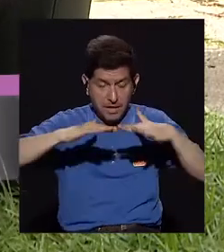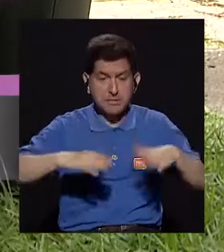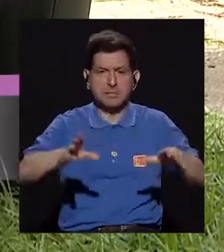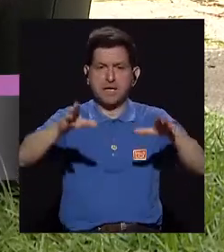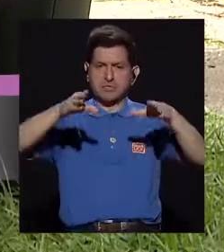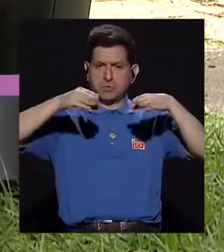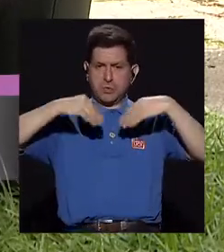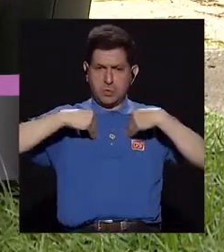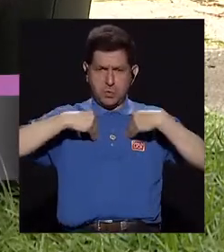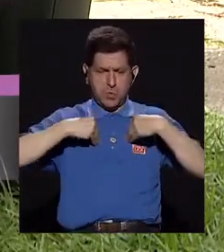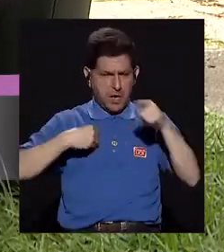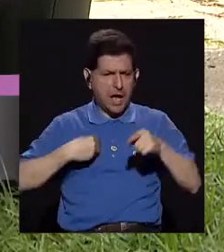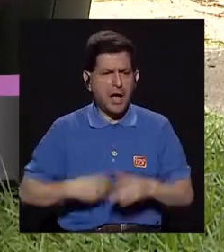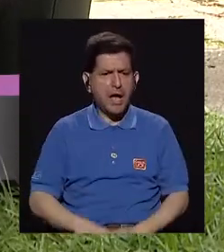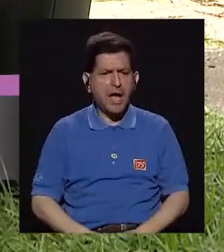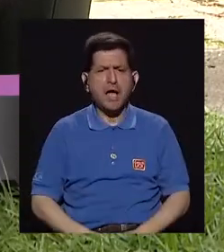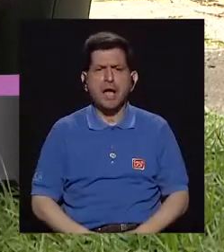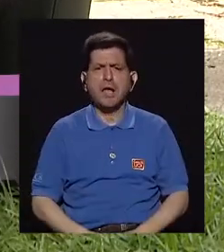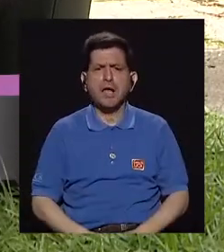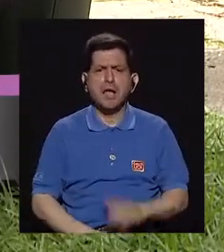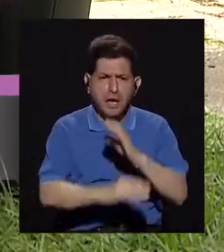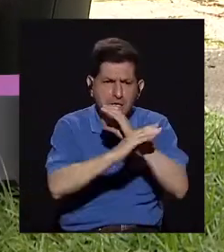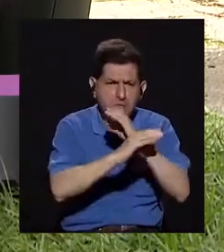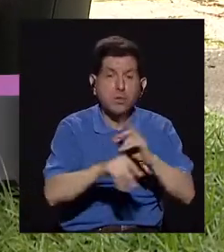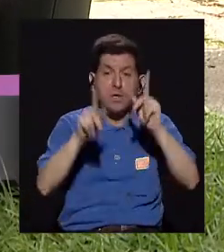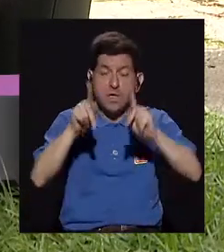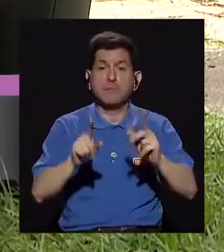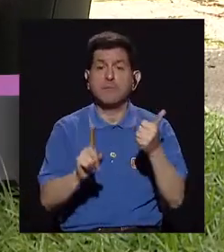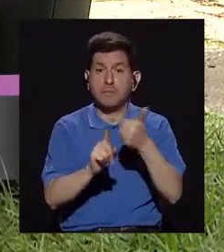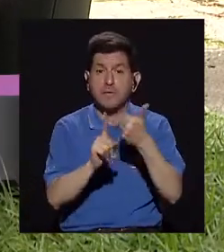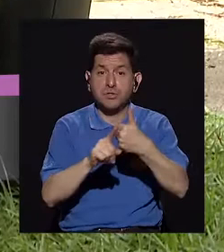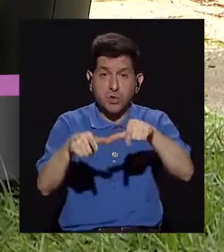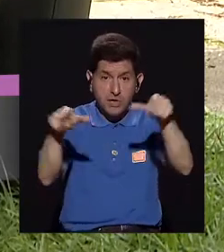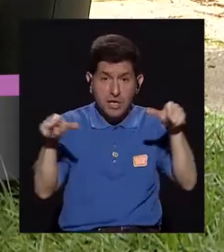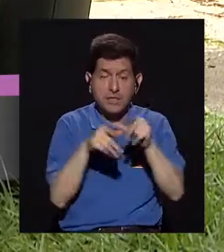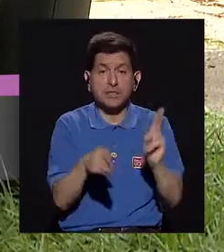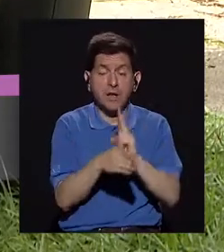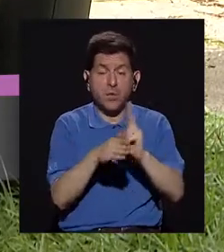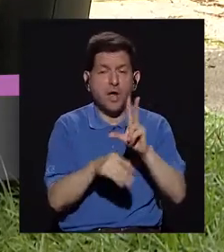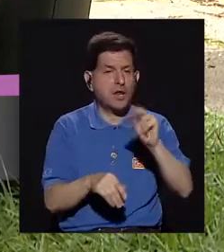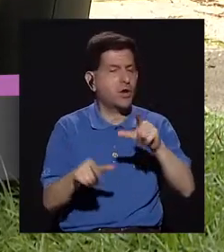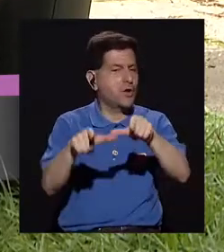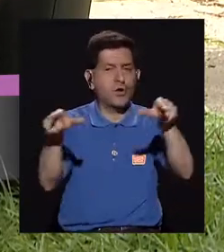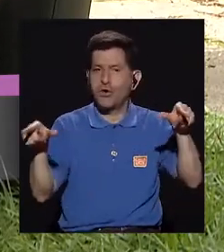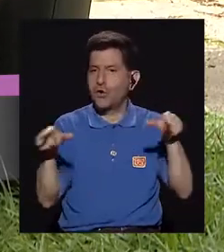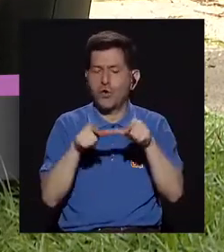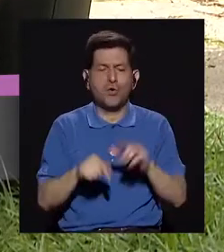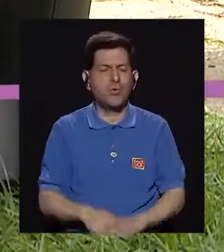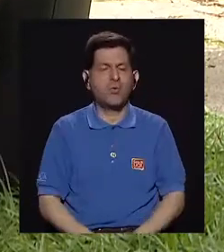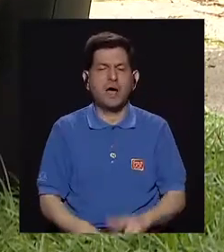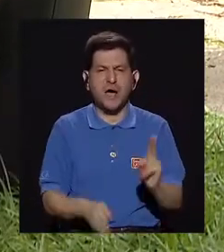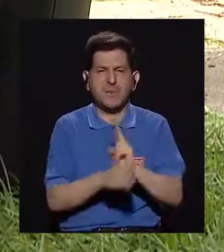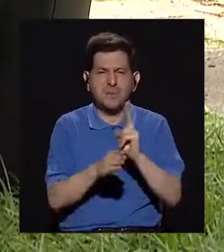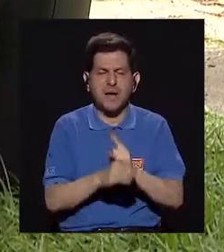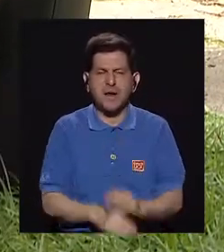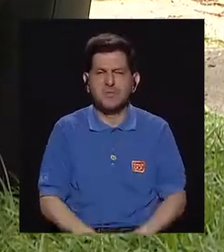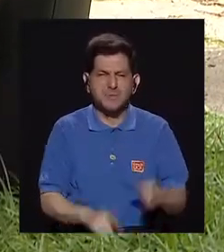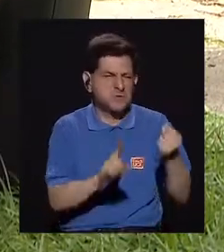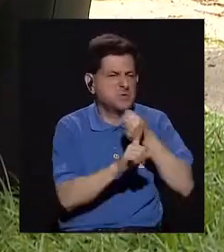se ve apropiado, que se ve cuidado, que se ve utilizado por la misma gente que vive ahí, no va a ser un espacio